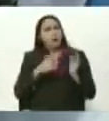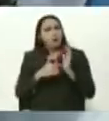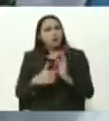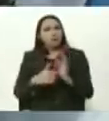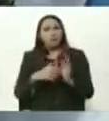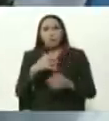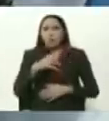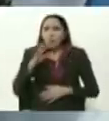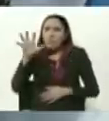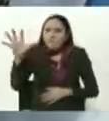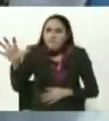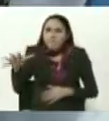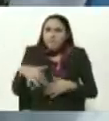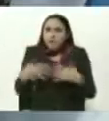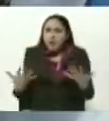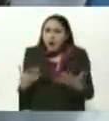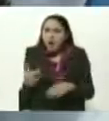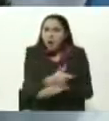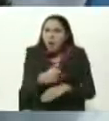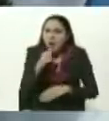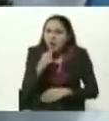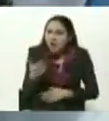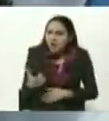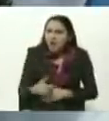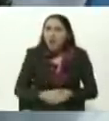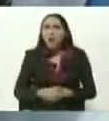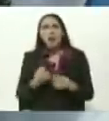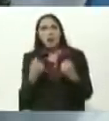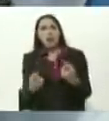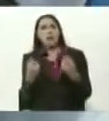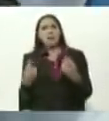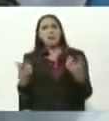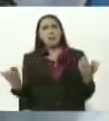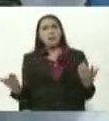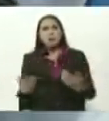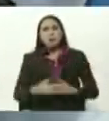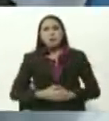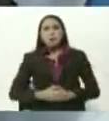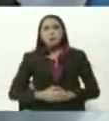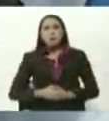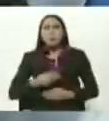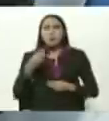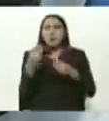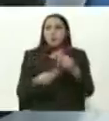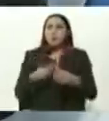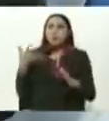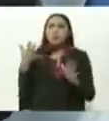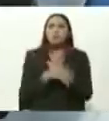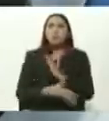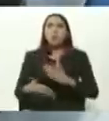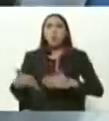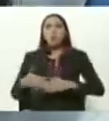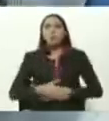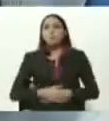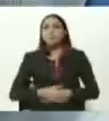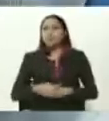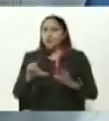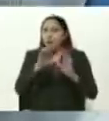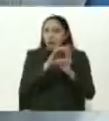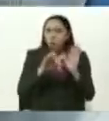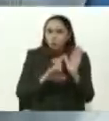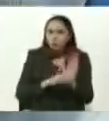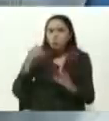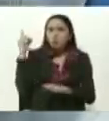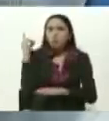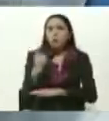país donde gobierna el fascismo, que bajo la constitución